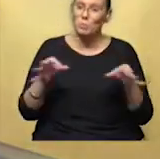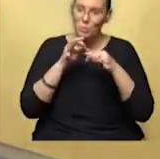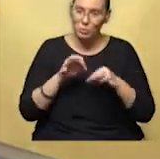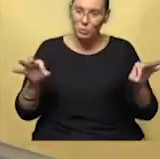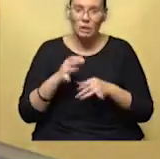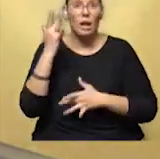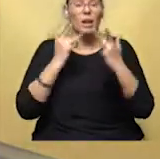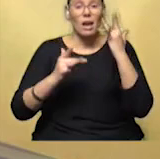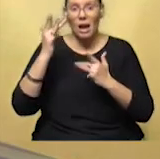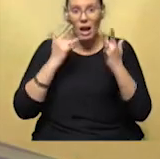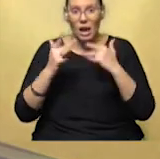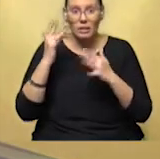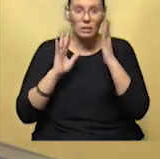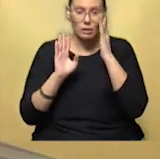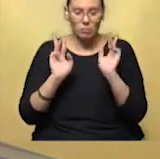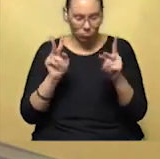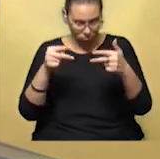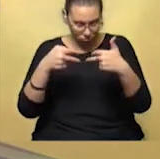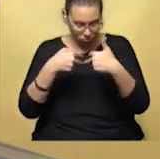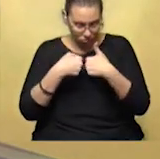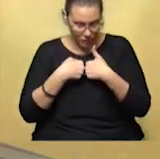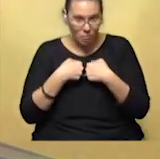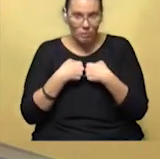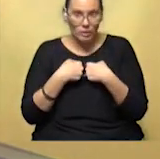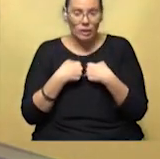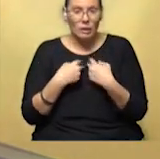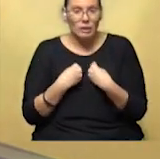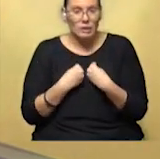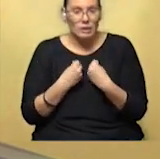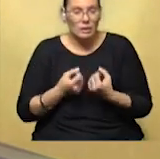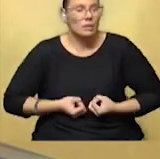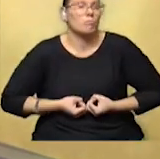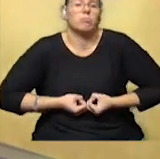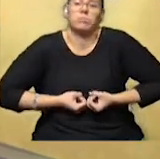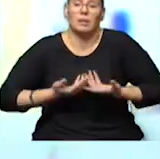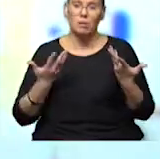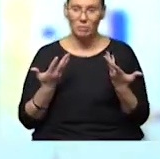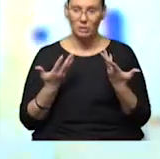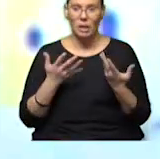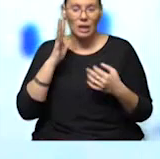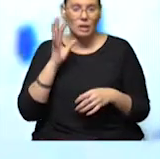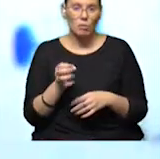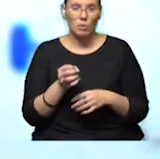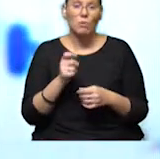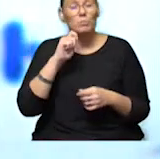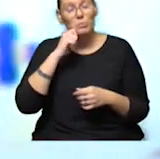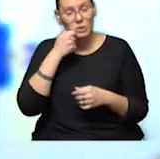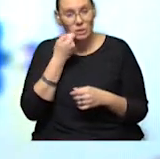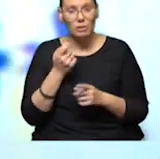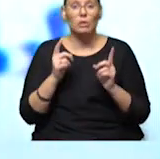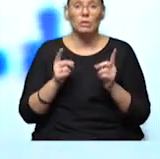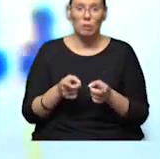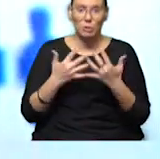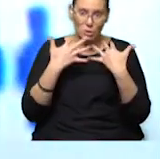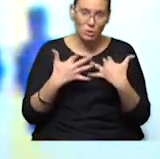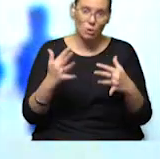el arte en sí, que claro, es tan introspectivo, como decías vos, tan de eso, de hacer catarsis. Y nos pareció como re lindo también en este